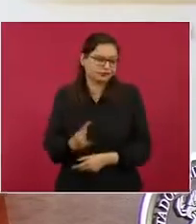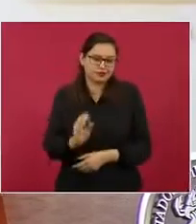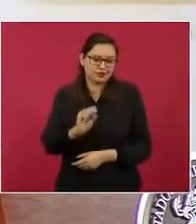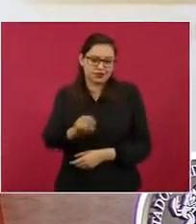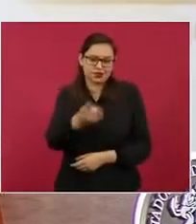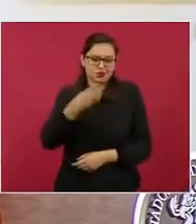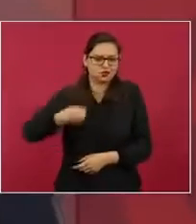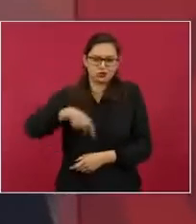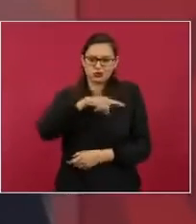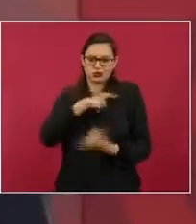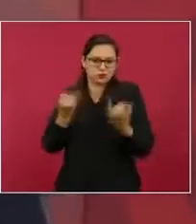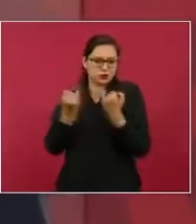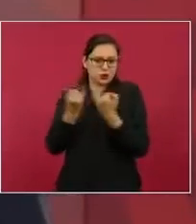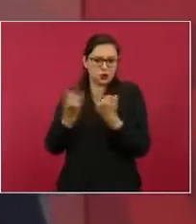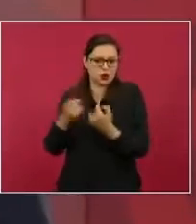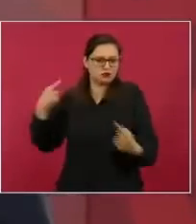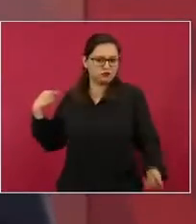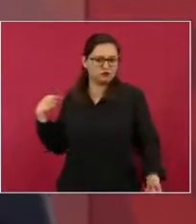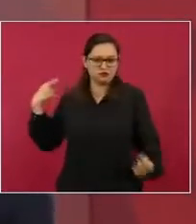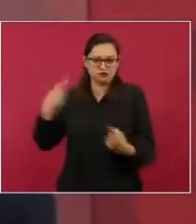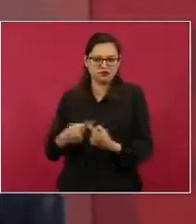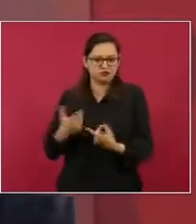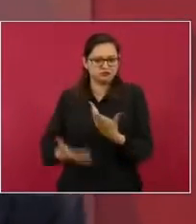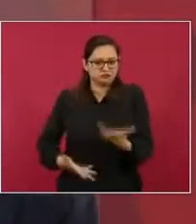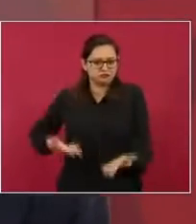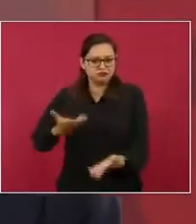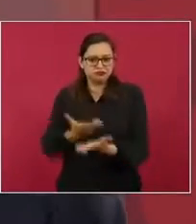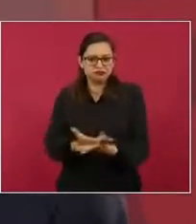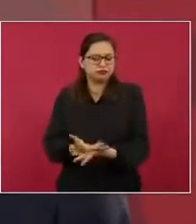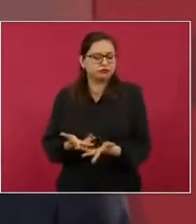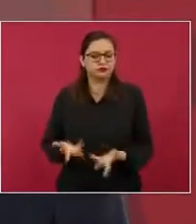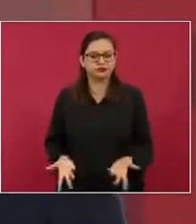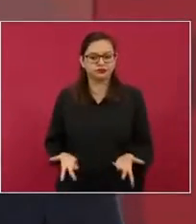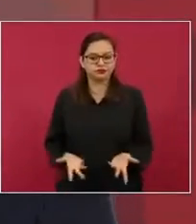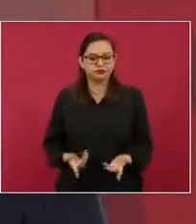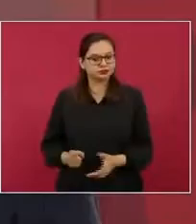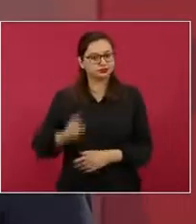planteando. No se va a poder crecer